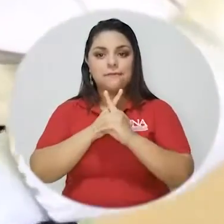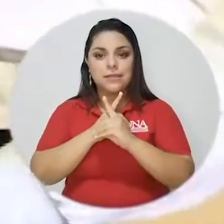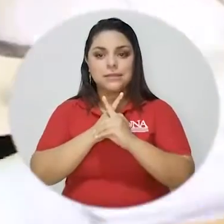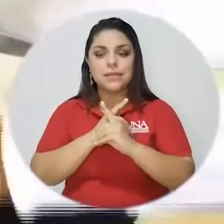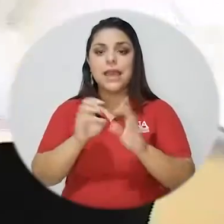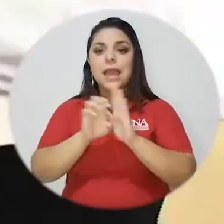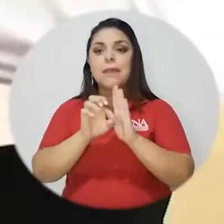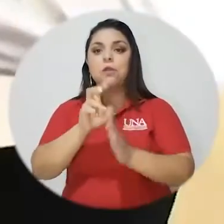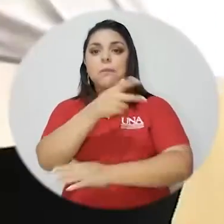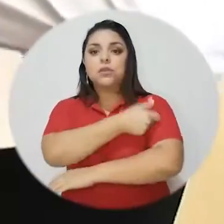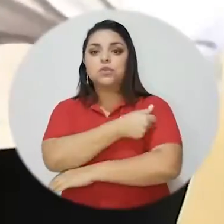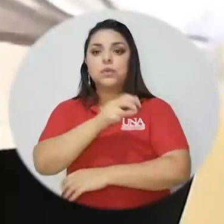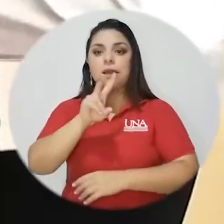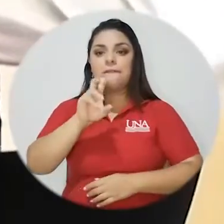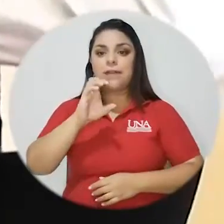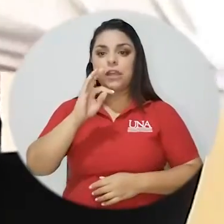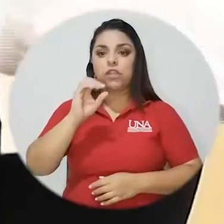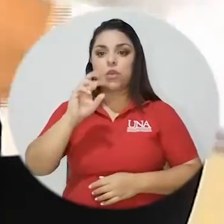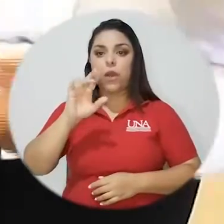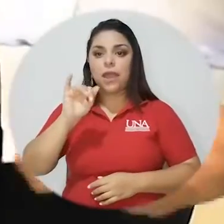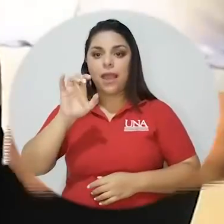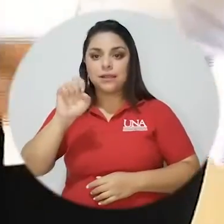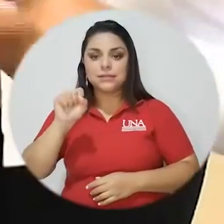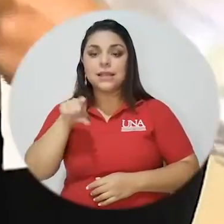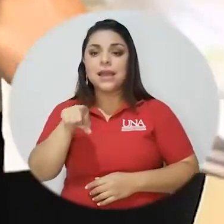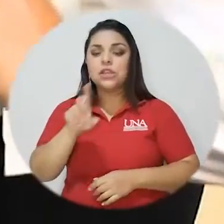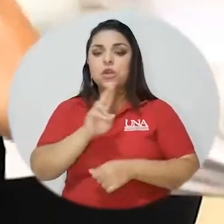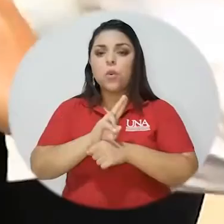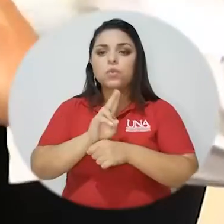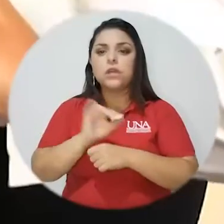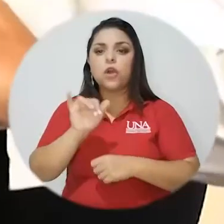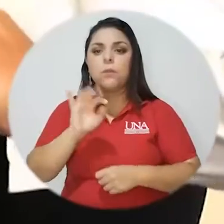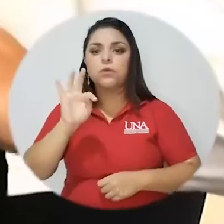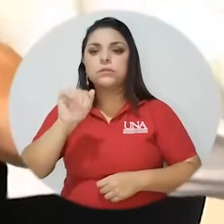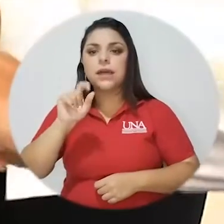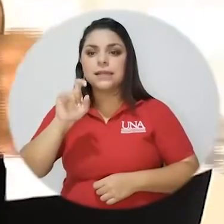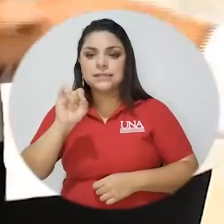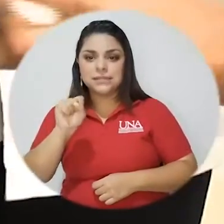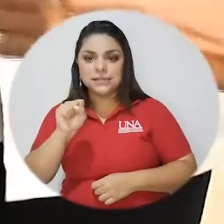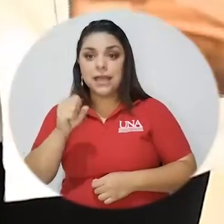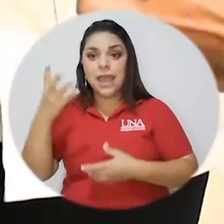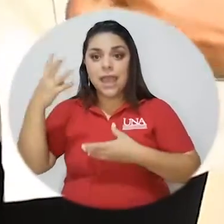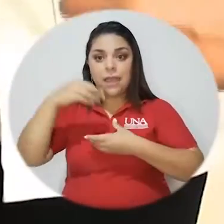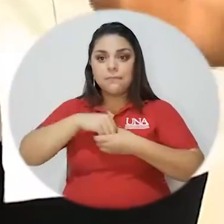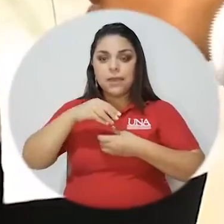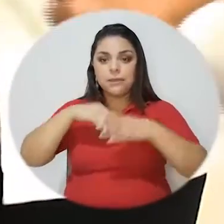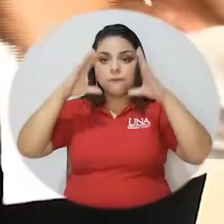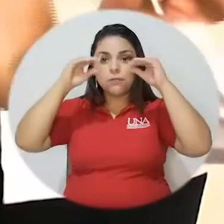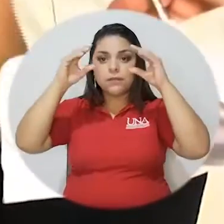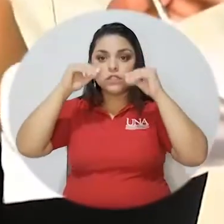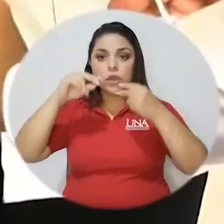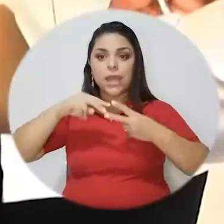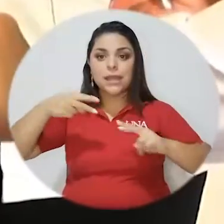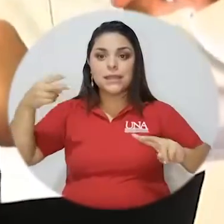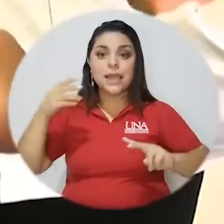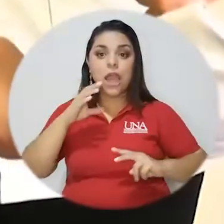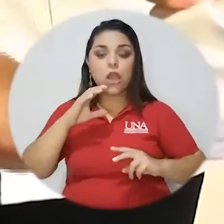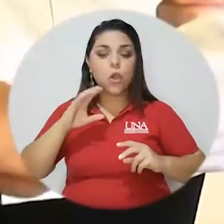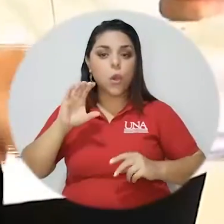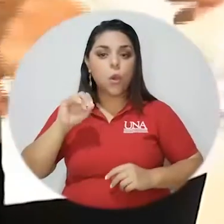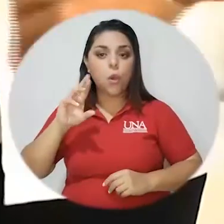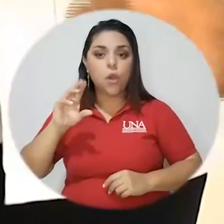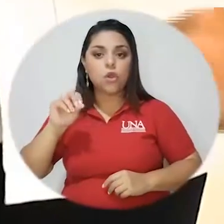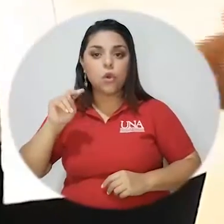Las vacunas vectoriales, por ejemplo, que son las que utilizan, digámoslo así, una especie de taxi, es meter información genética del